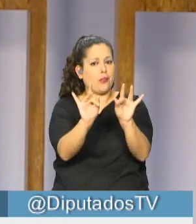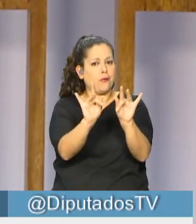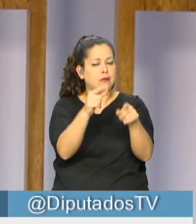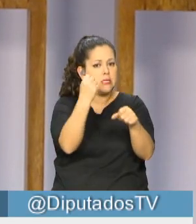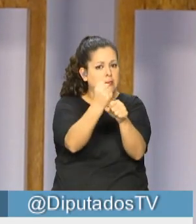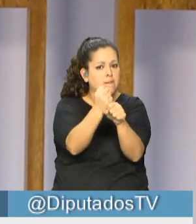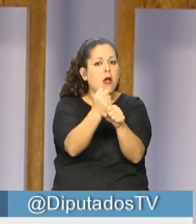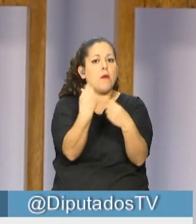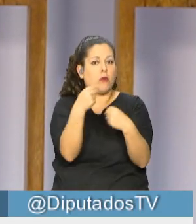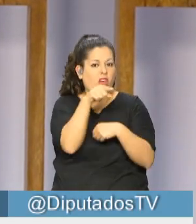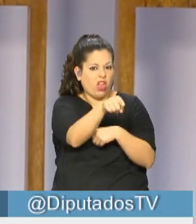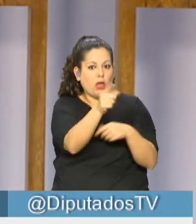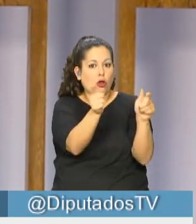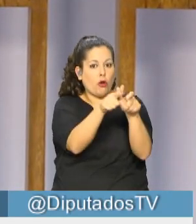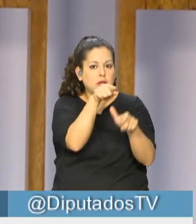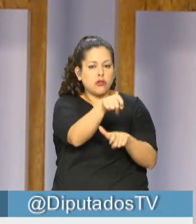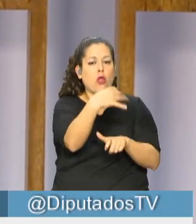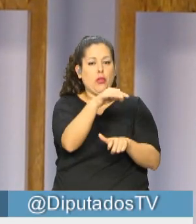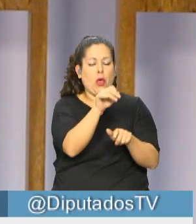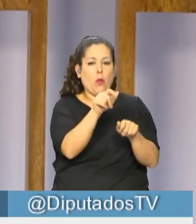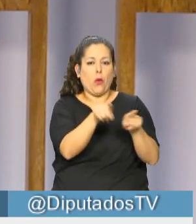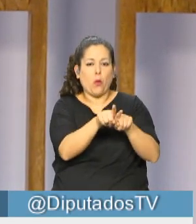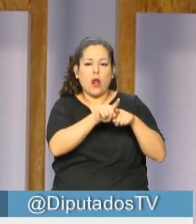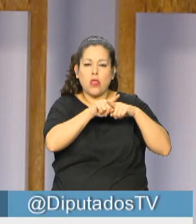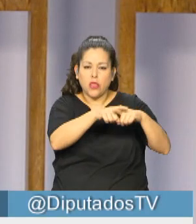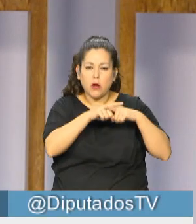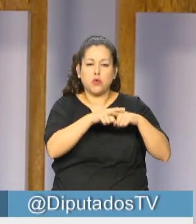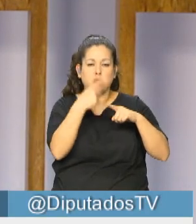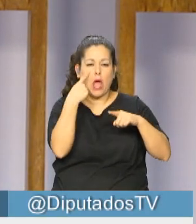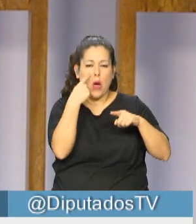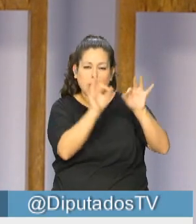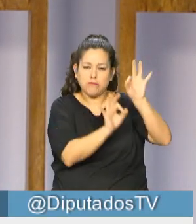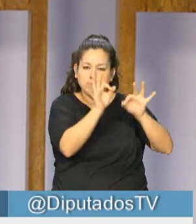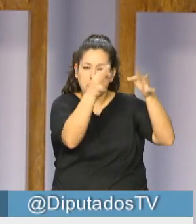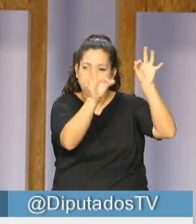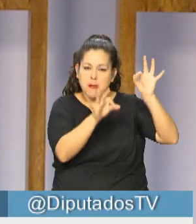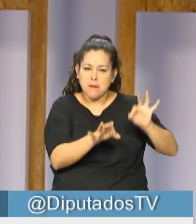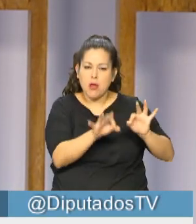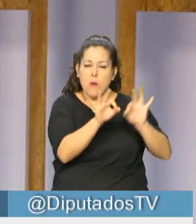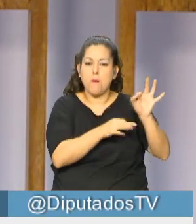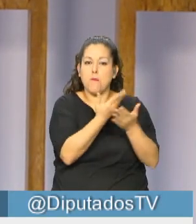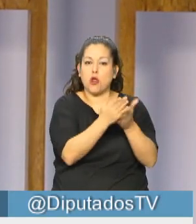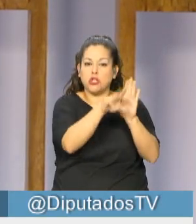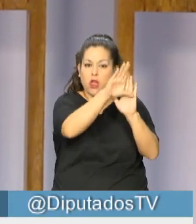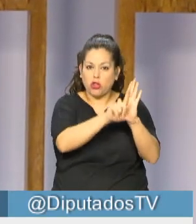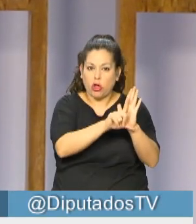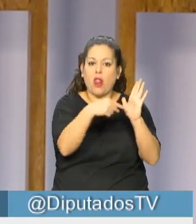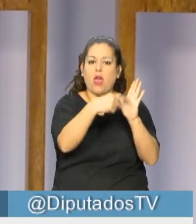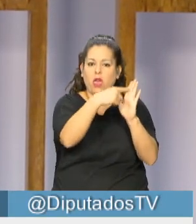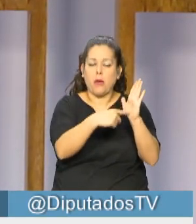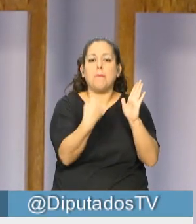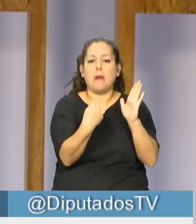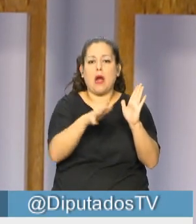se deben discutir, pulir todos estos proyectos, todos estos instrumentos necesarios para que el país pueda